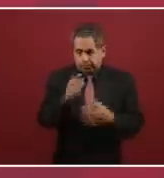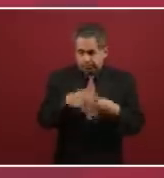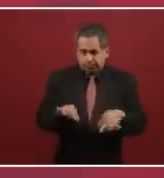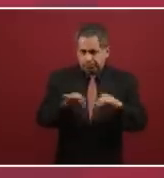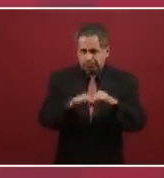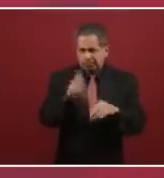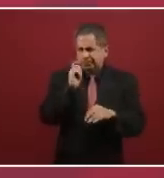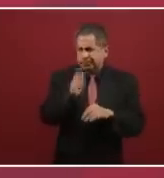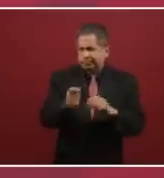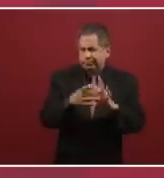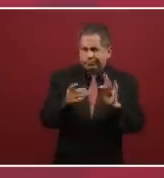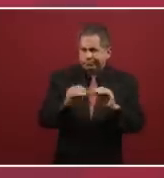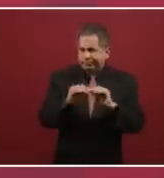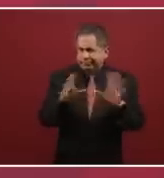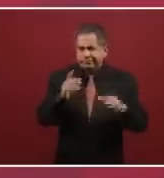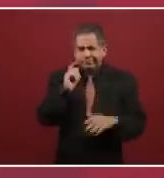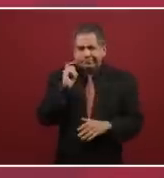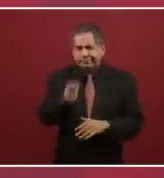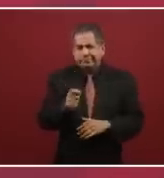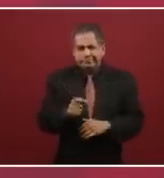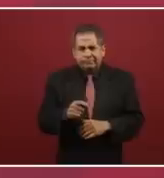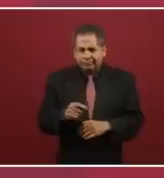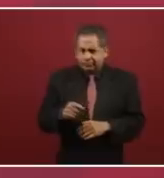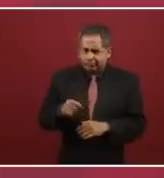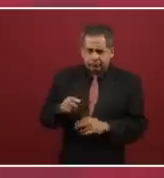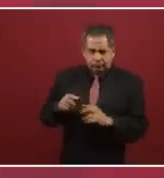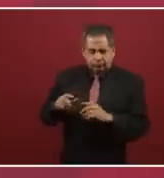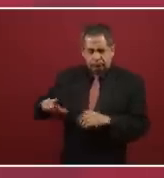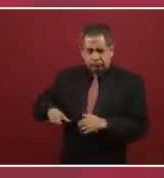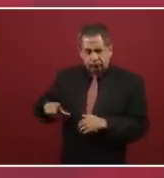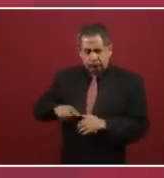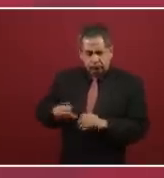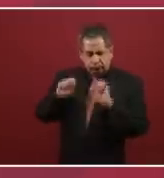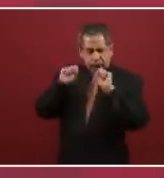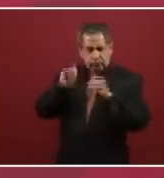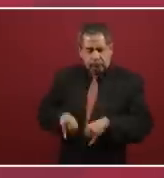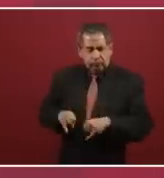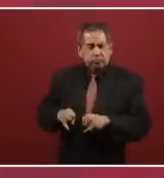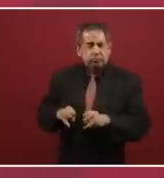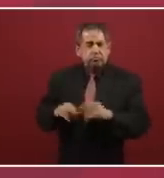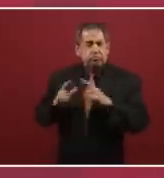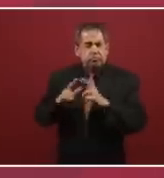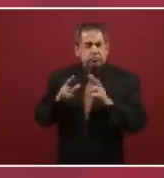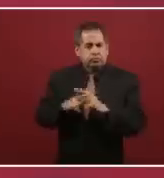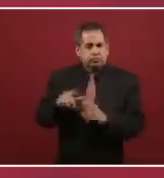definir qué es el Estado laico. O sea,